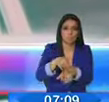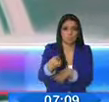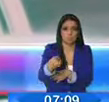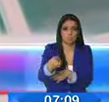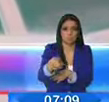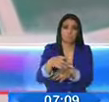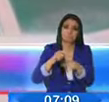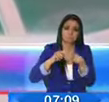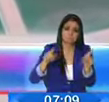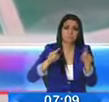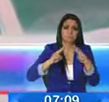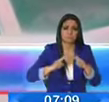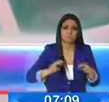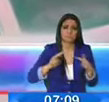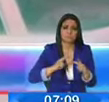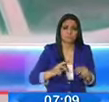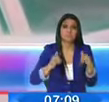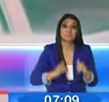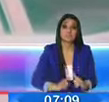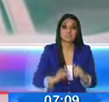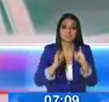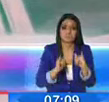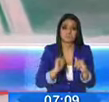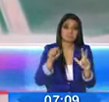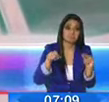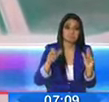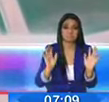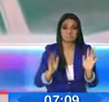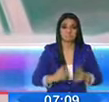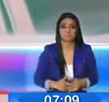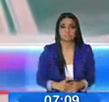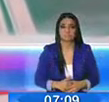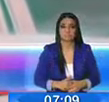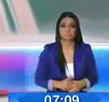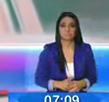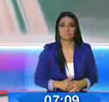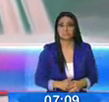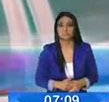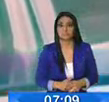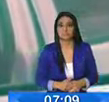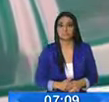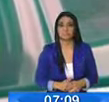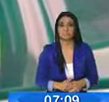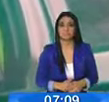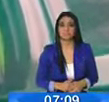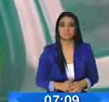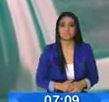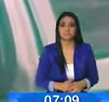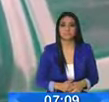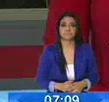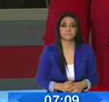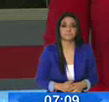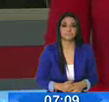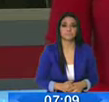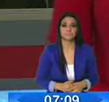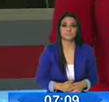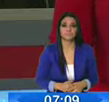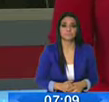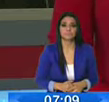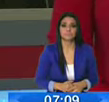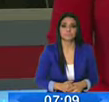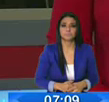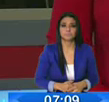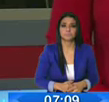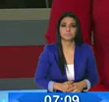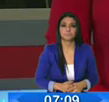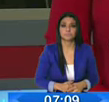que las indagaciones expresen lo contrario informó josé morales y el cuerpo de